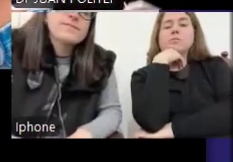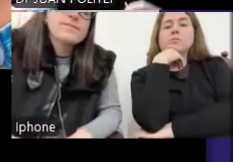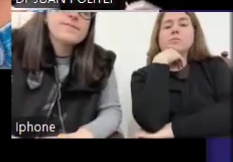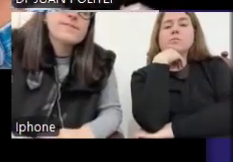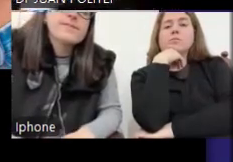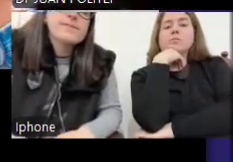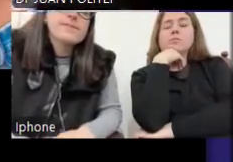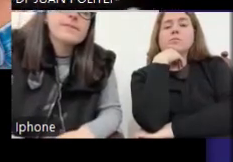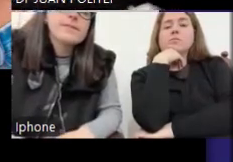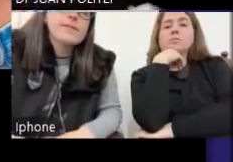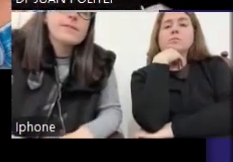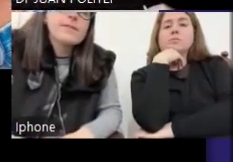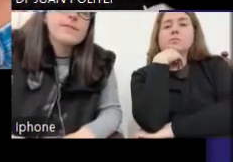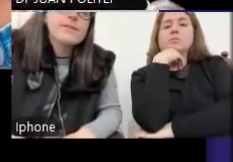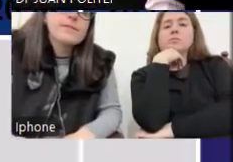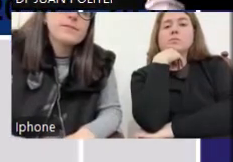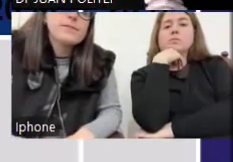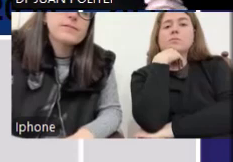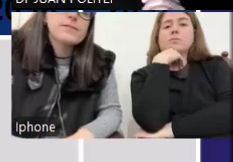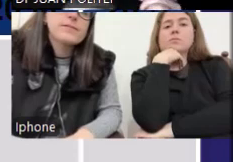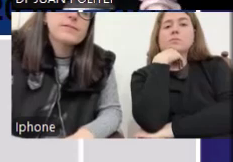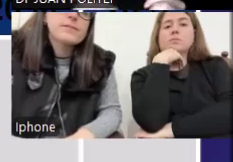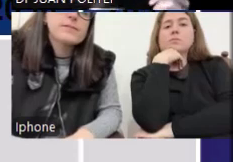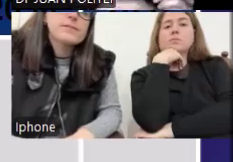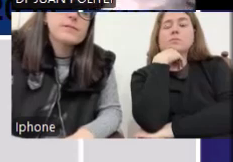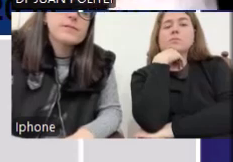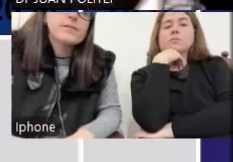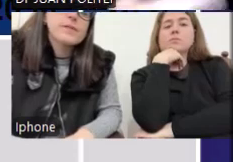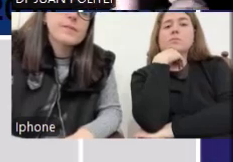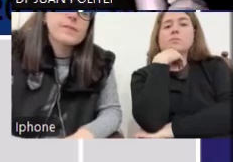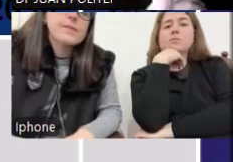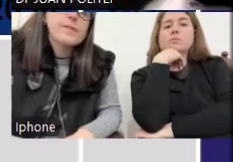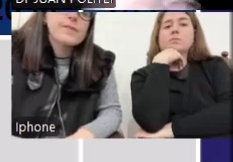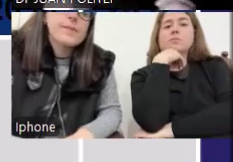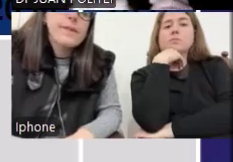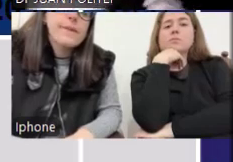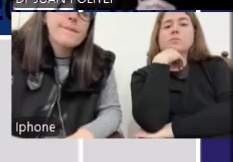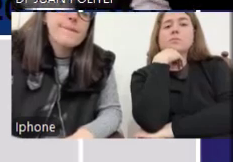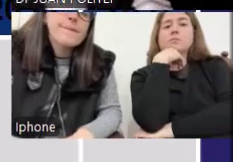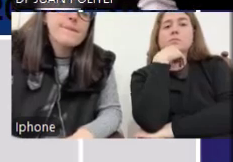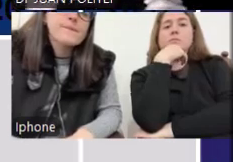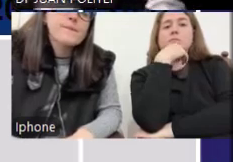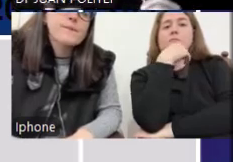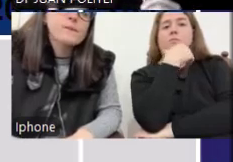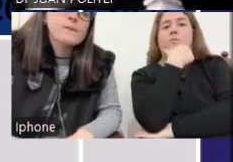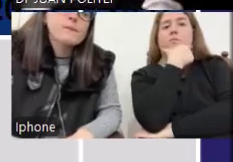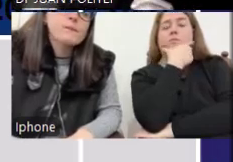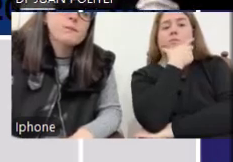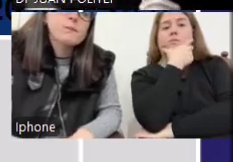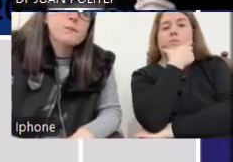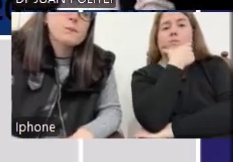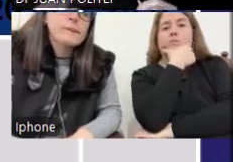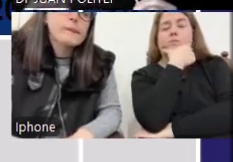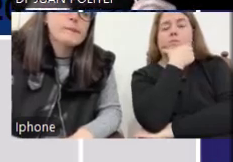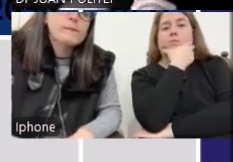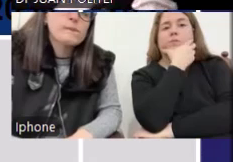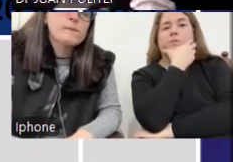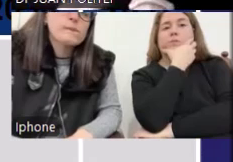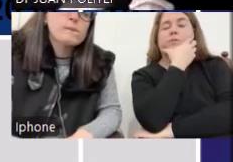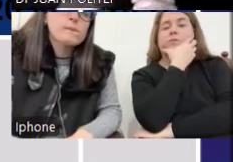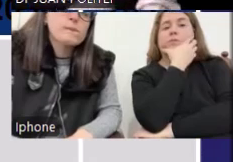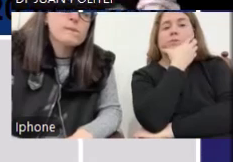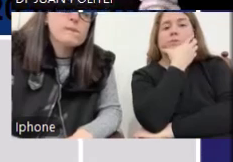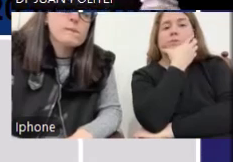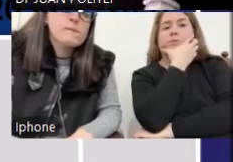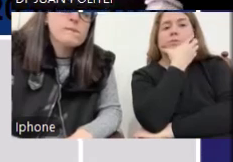mes. En este estudio ya les comenté, esto lo corto y pego de nuestros de nuestra